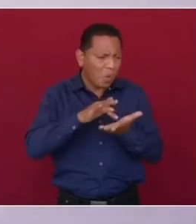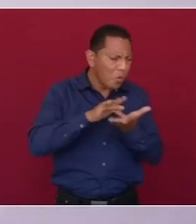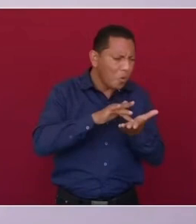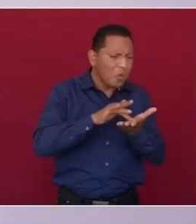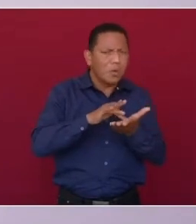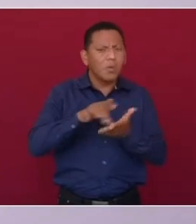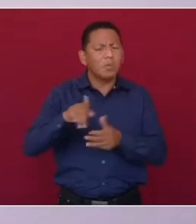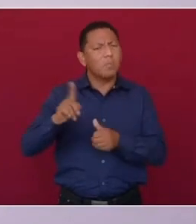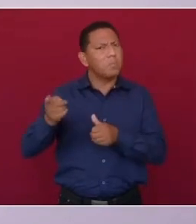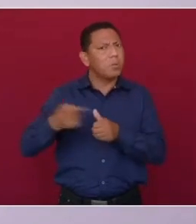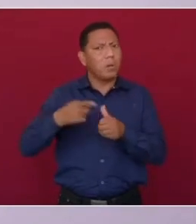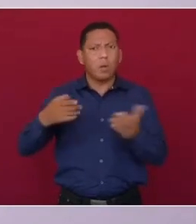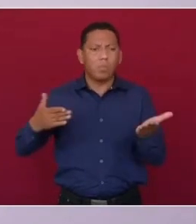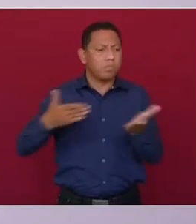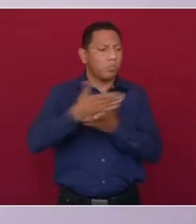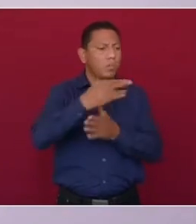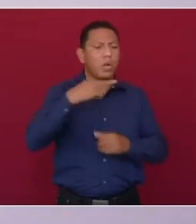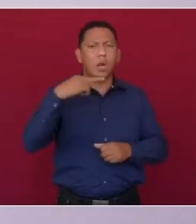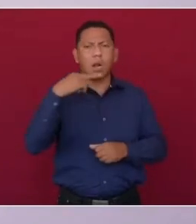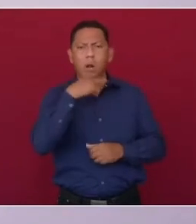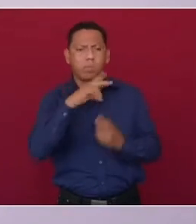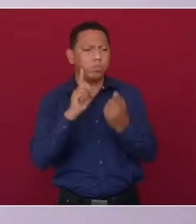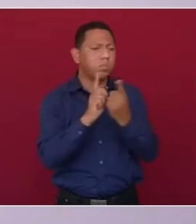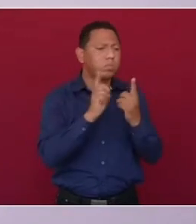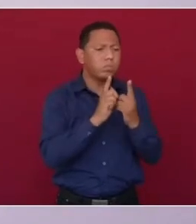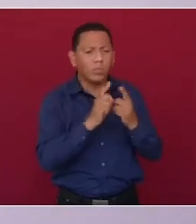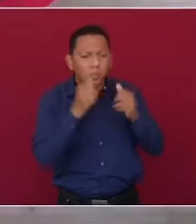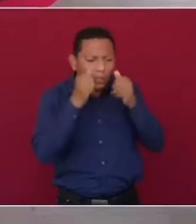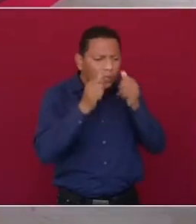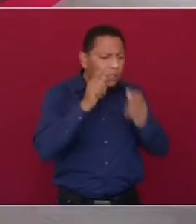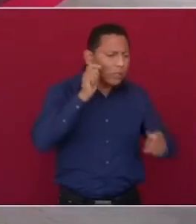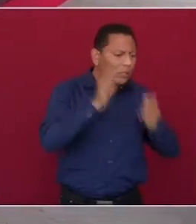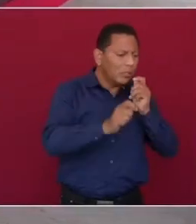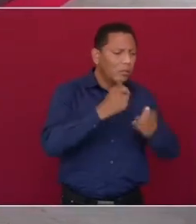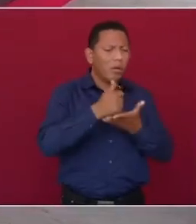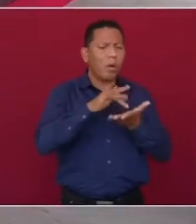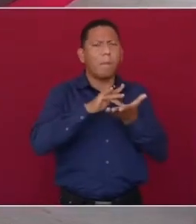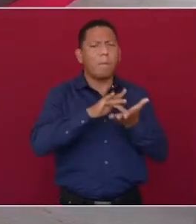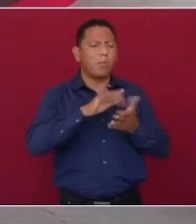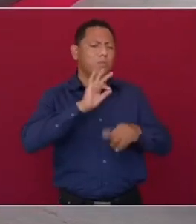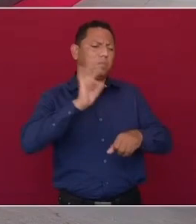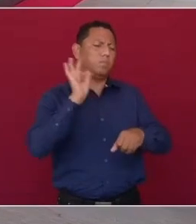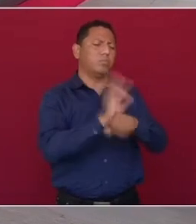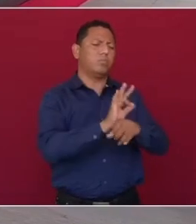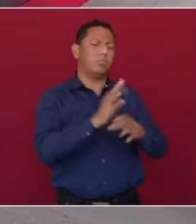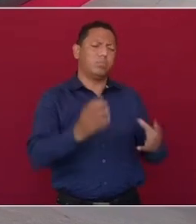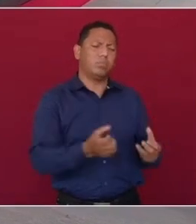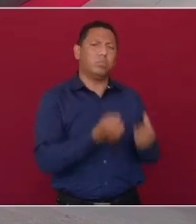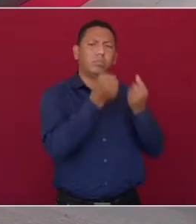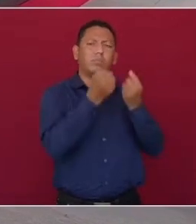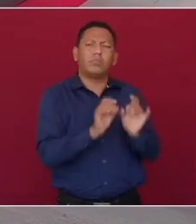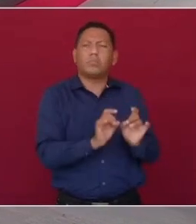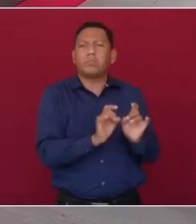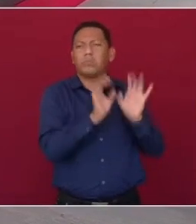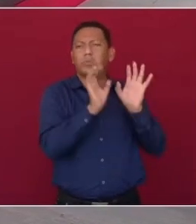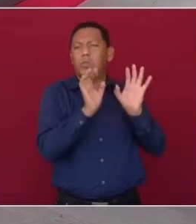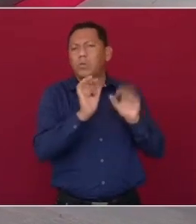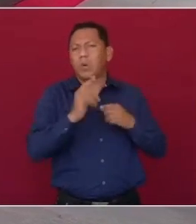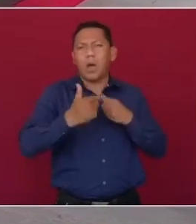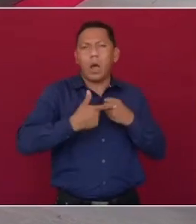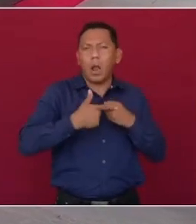primeros en llegar allí donde se necesita el auxilio urgente a la